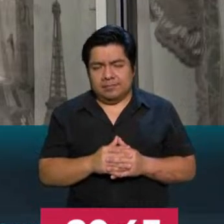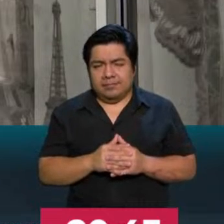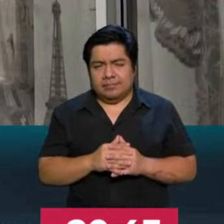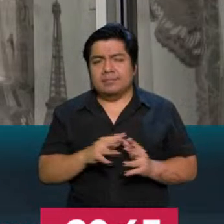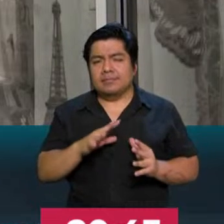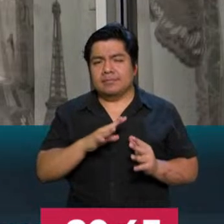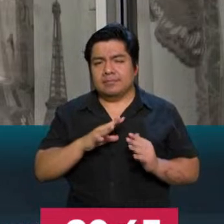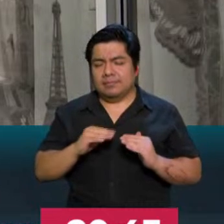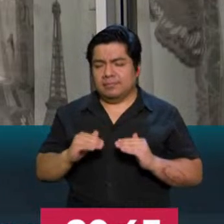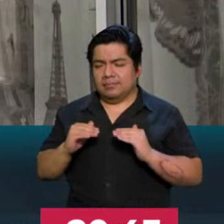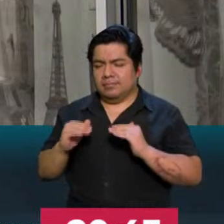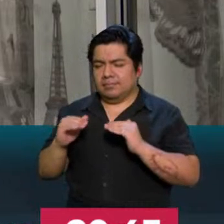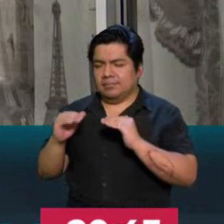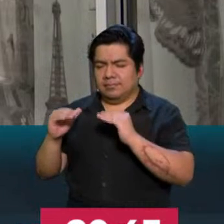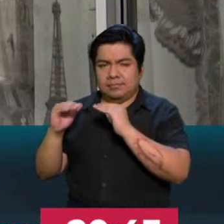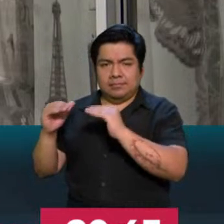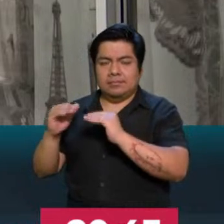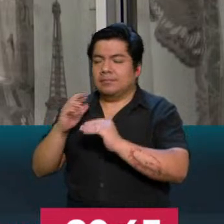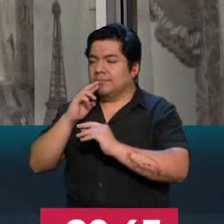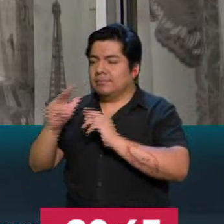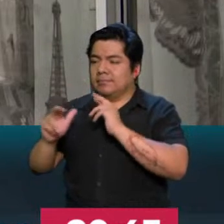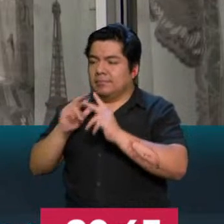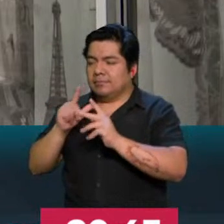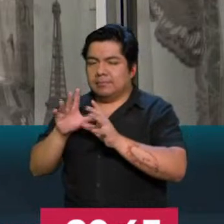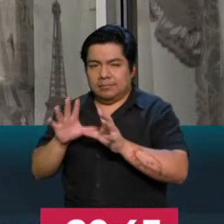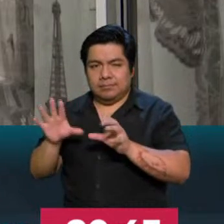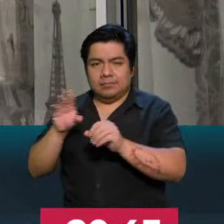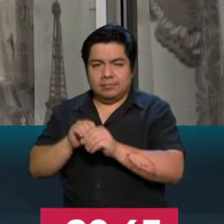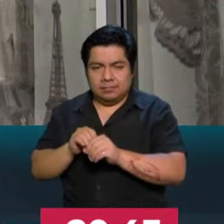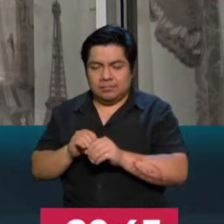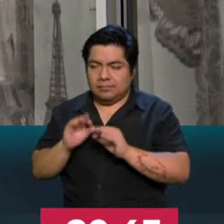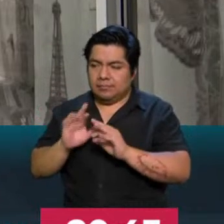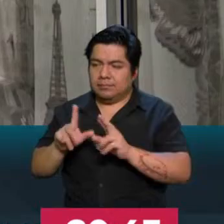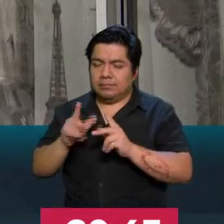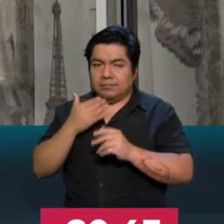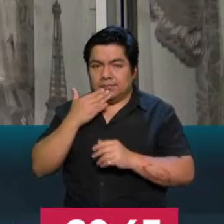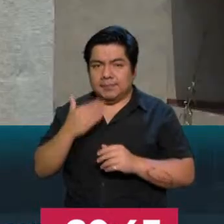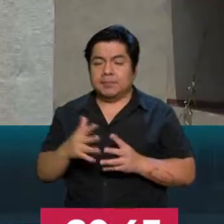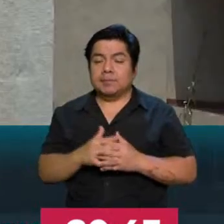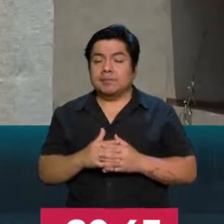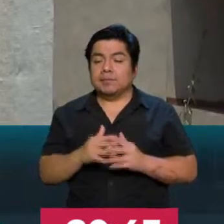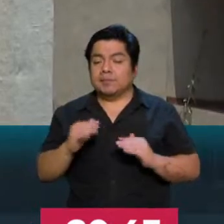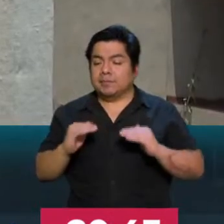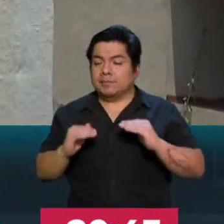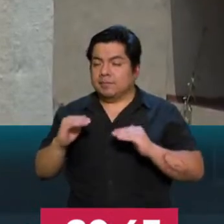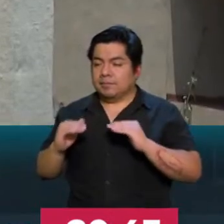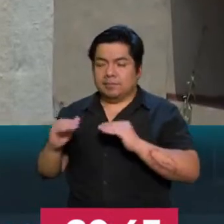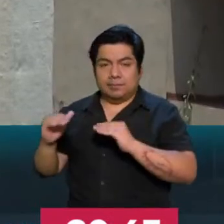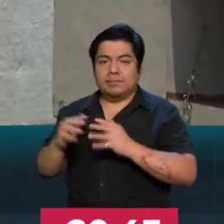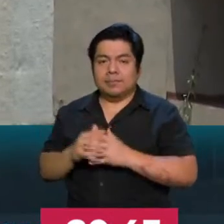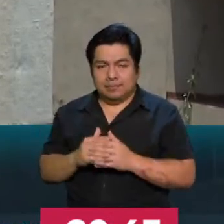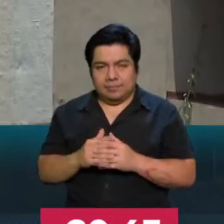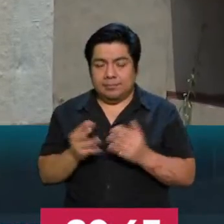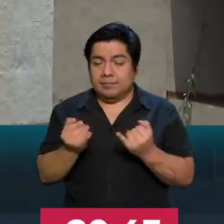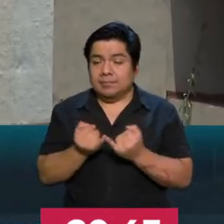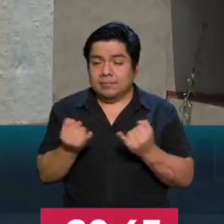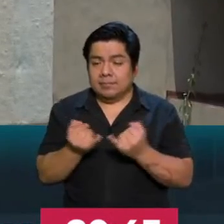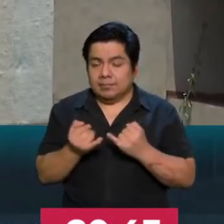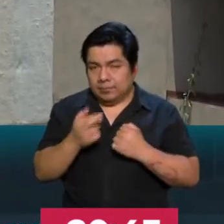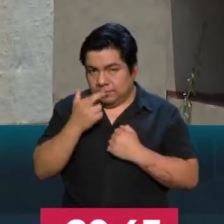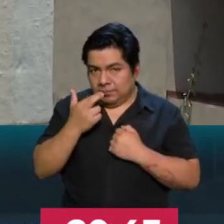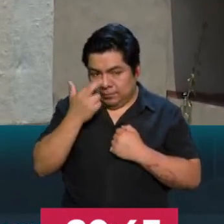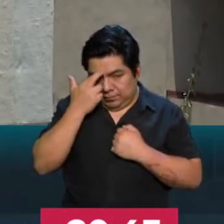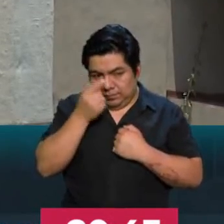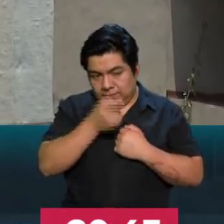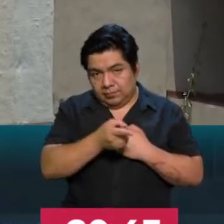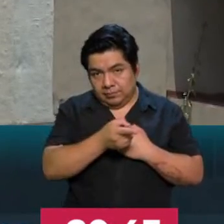un crecimiento mucho más incluyente, mucho más sostenido, mucho más sostenible, que también tome en cuenta, por